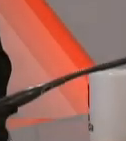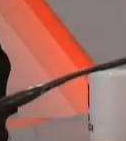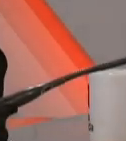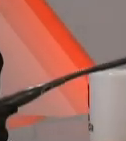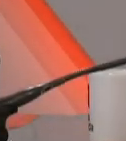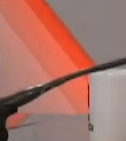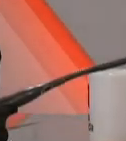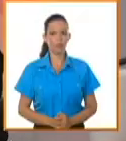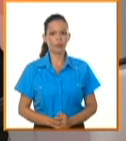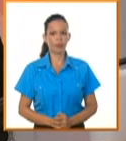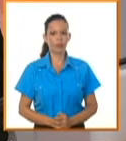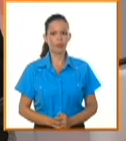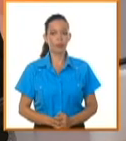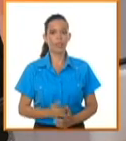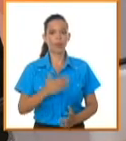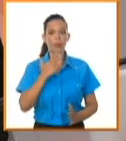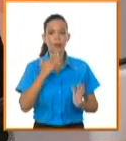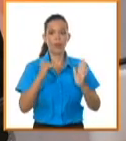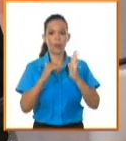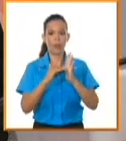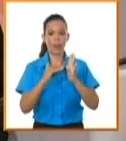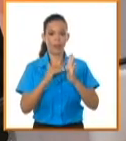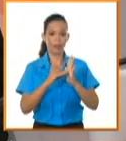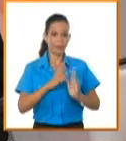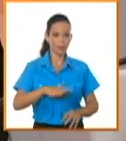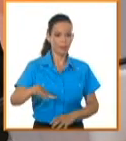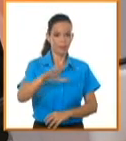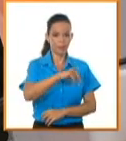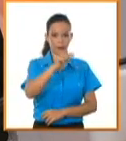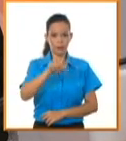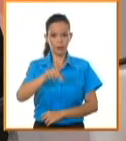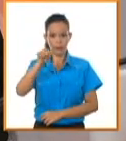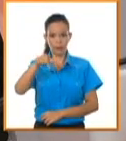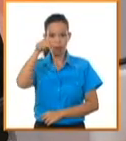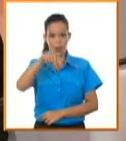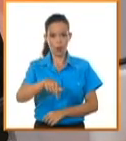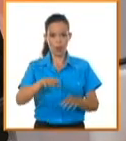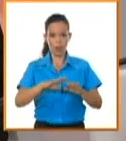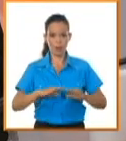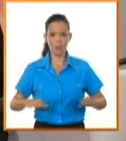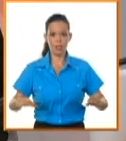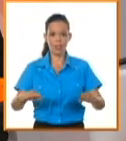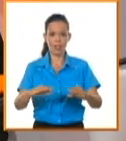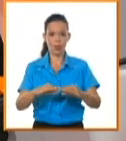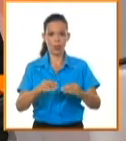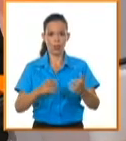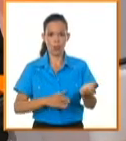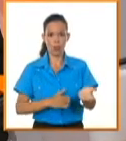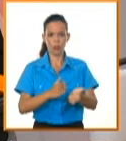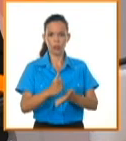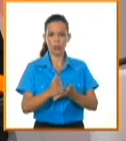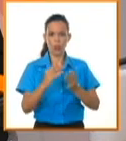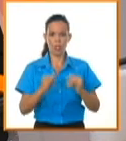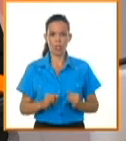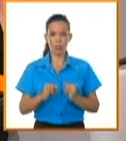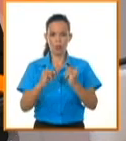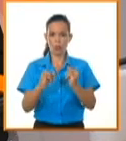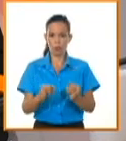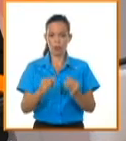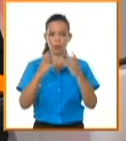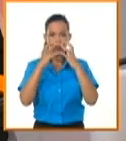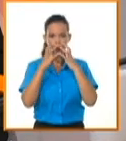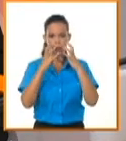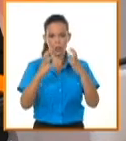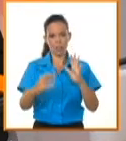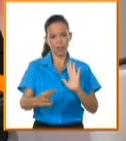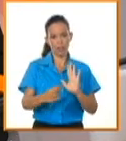Muy buenas tardes estimados televidentes y radio oyentes nuestra mesa redonda vuelve a acercarse hoy a un tema de interés nacional el